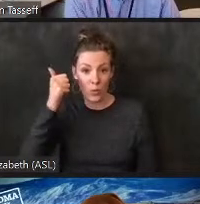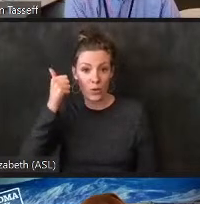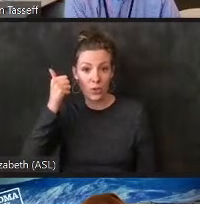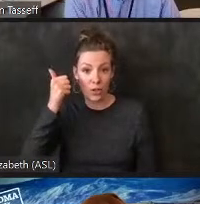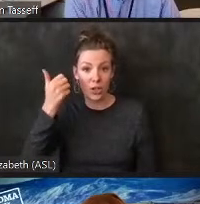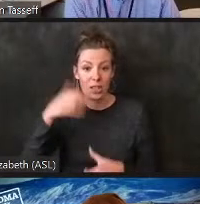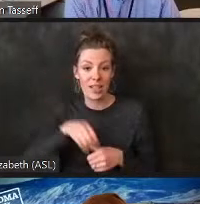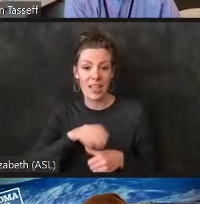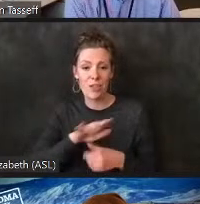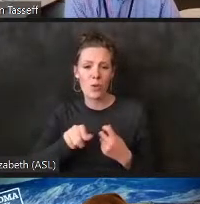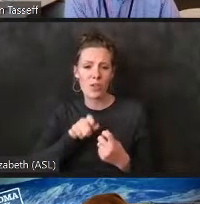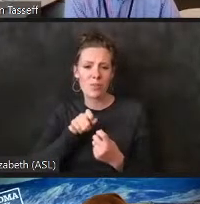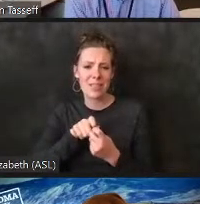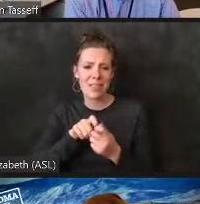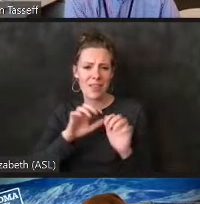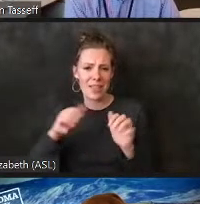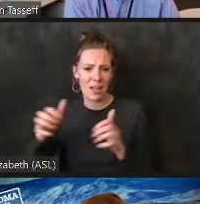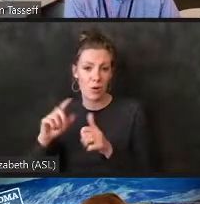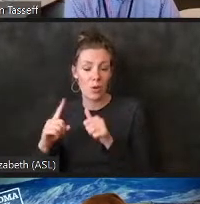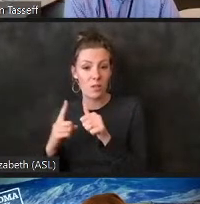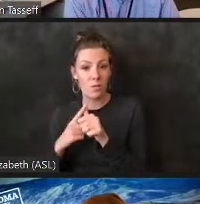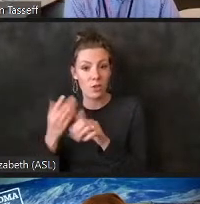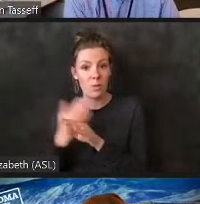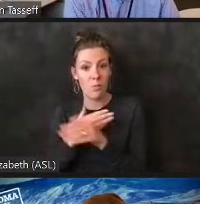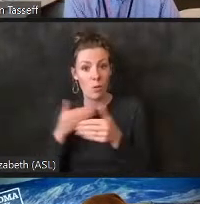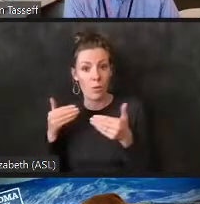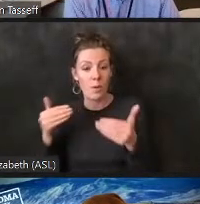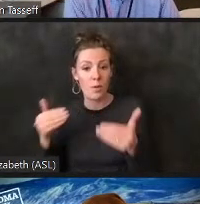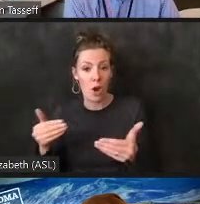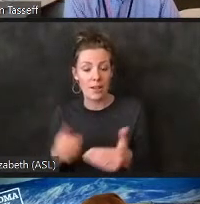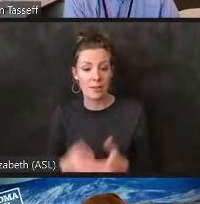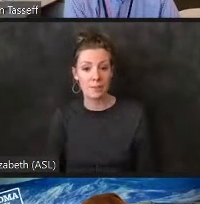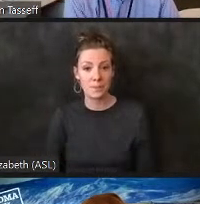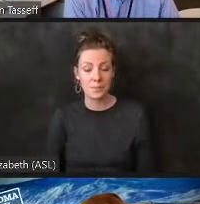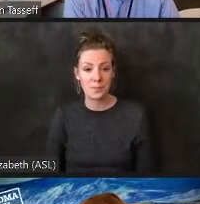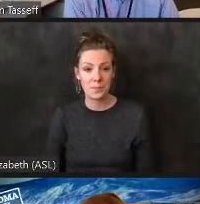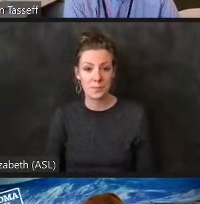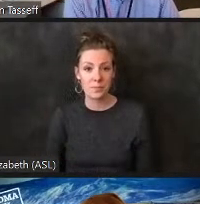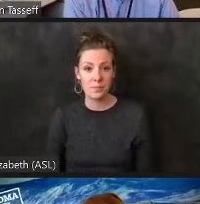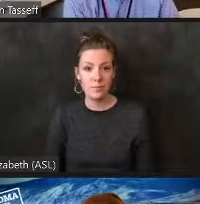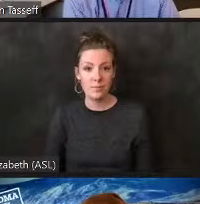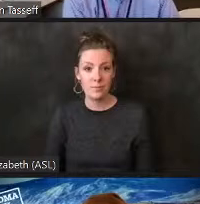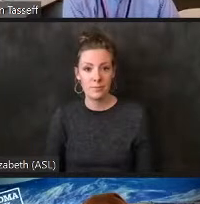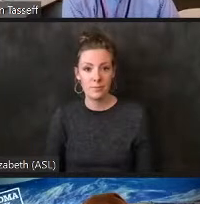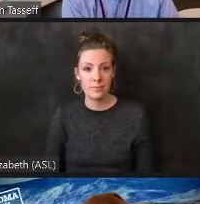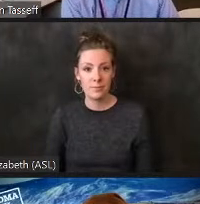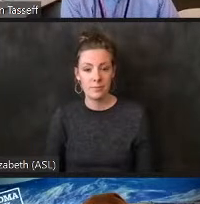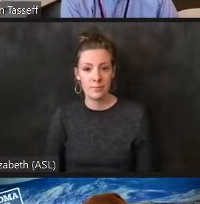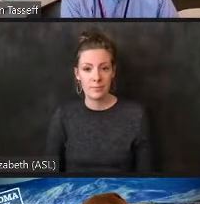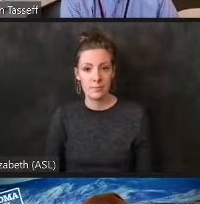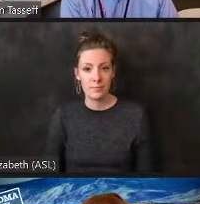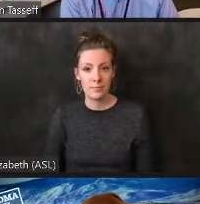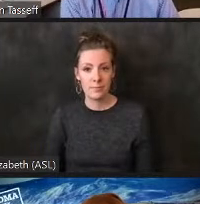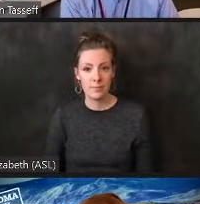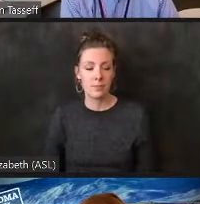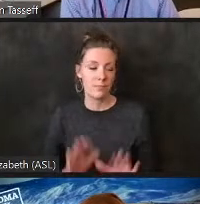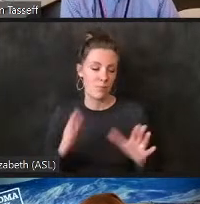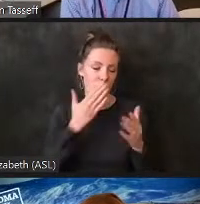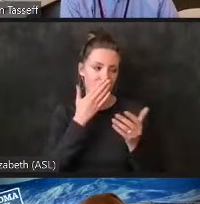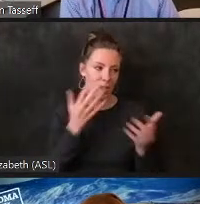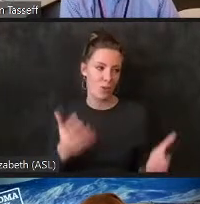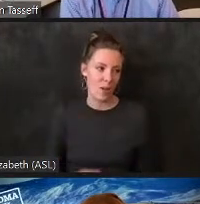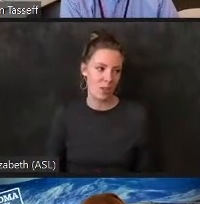las personas. Entonces, si en esas categorías hay personas que tienen 65 años o más, a ellos se les va a vacunar.